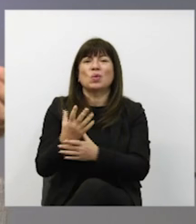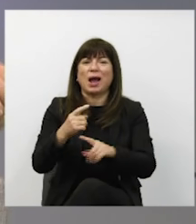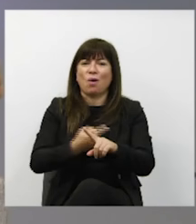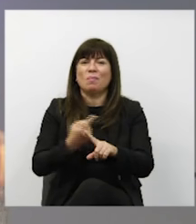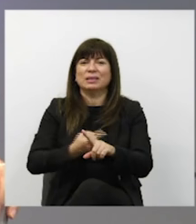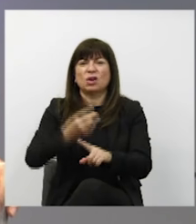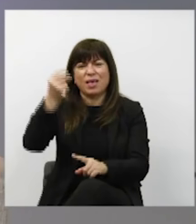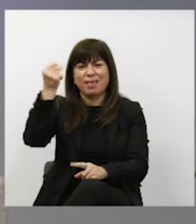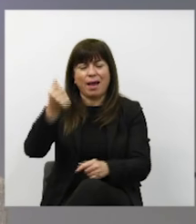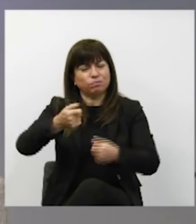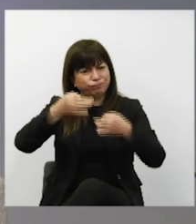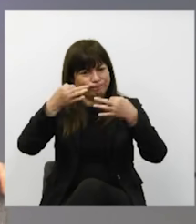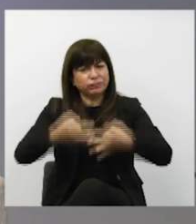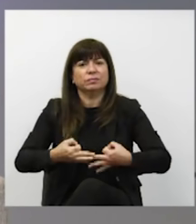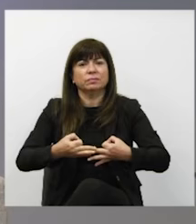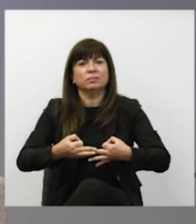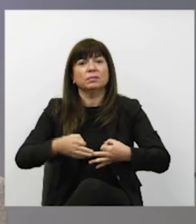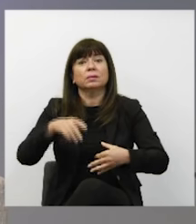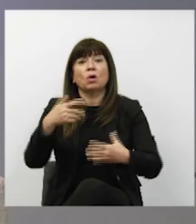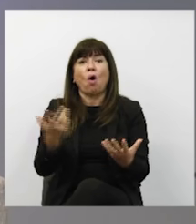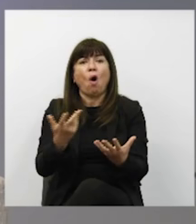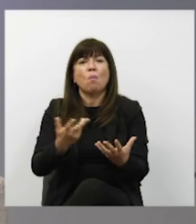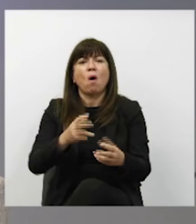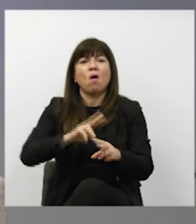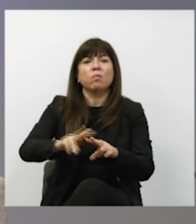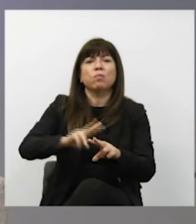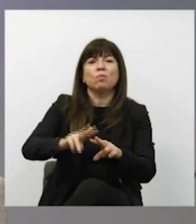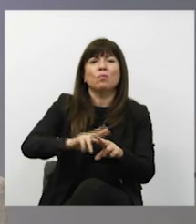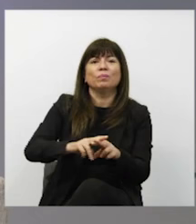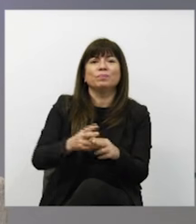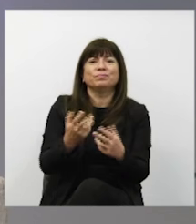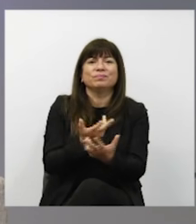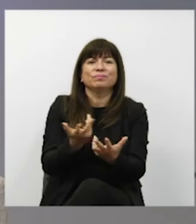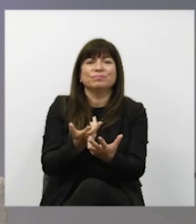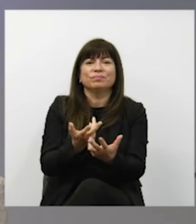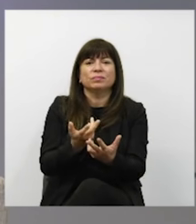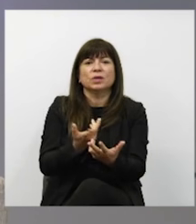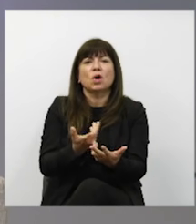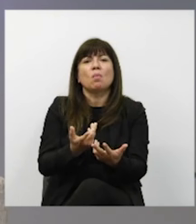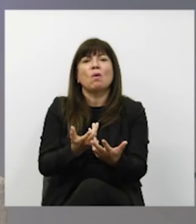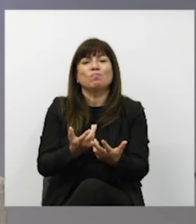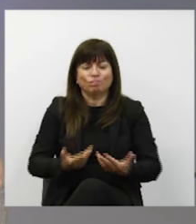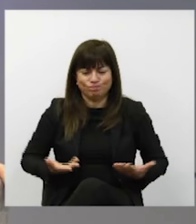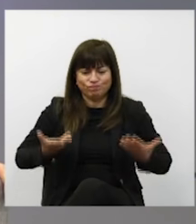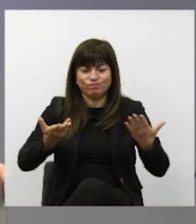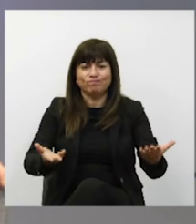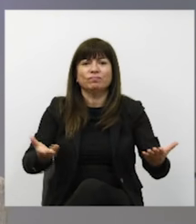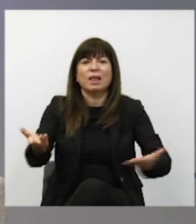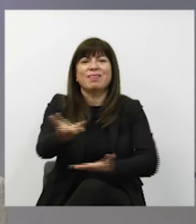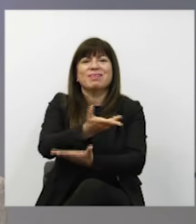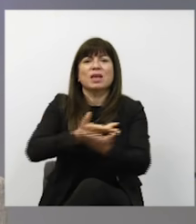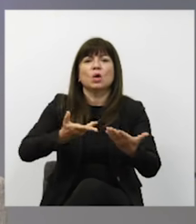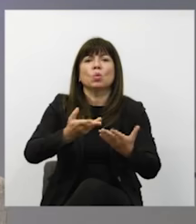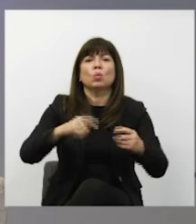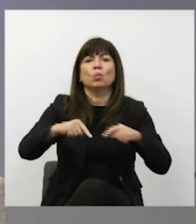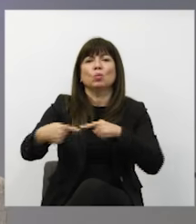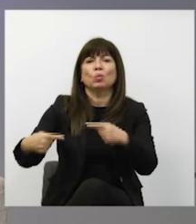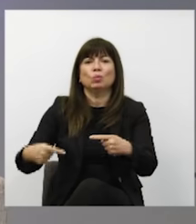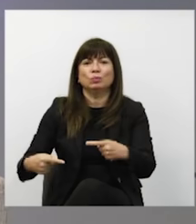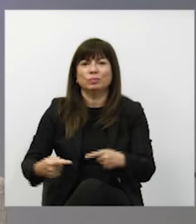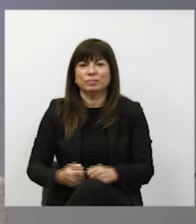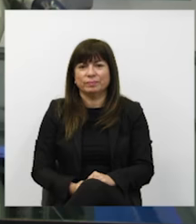ideas concretas, ideas fuera de la caja, de cómo, en el fondo, por así decirlo, poner esta discusión en el debate público, esta discusión del